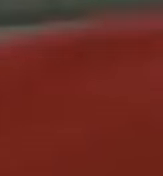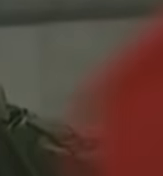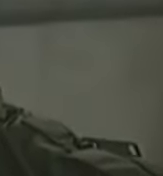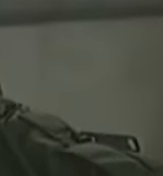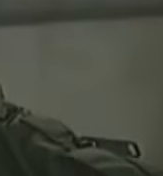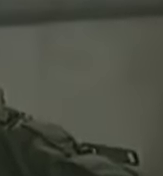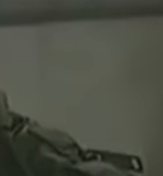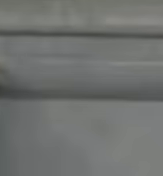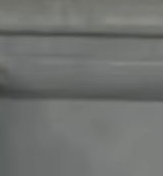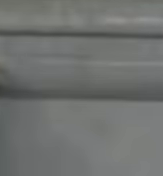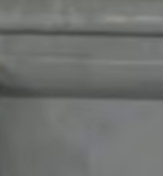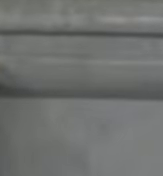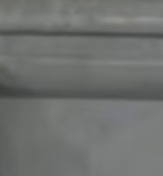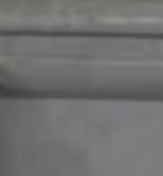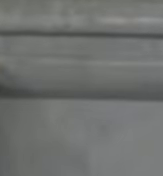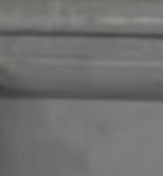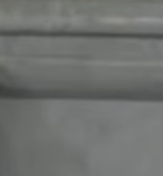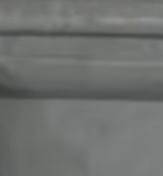cariñoso